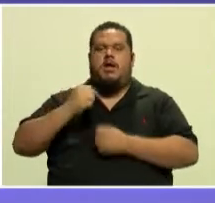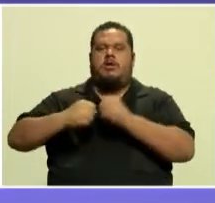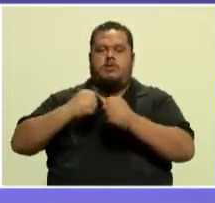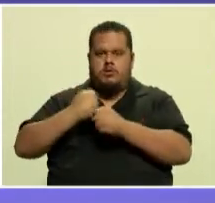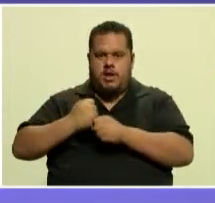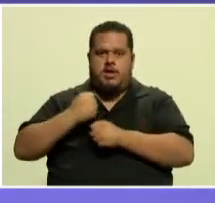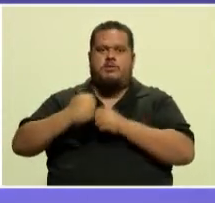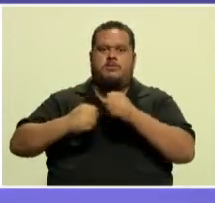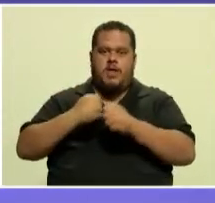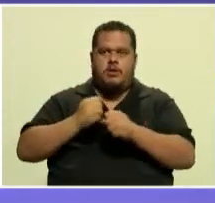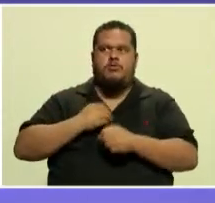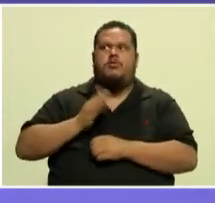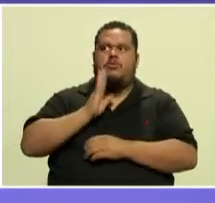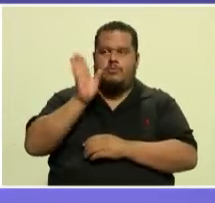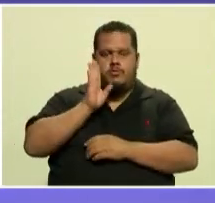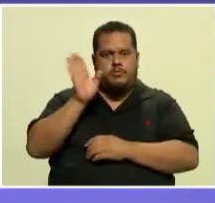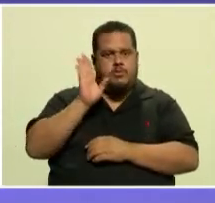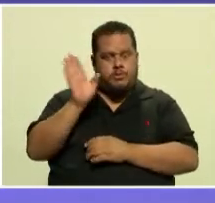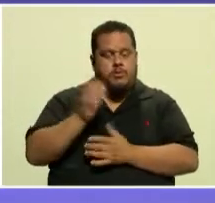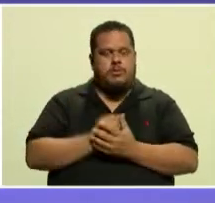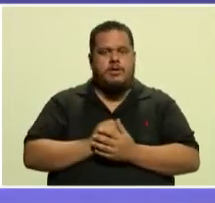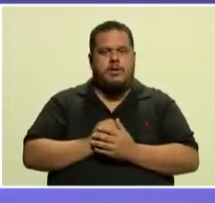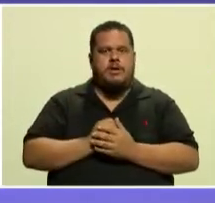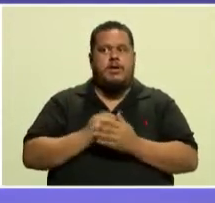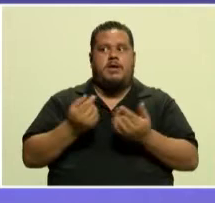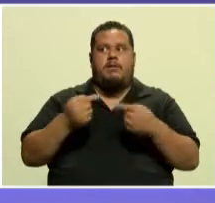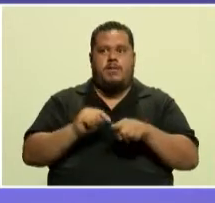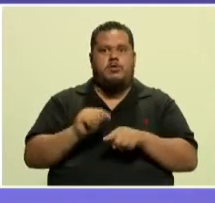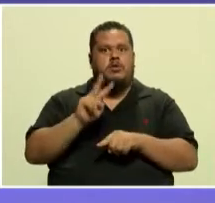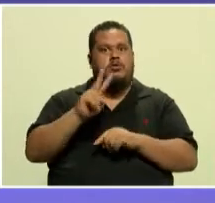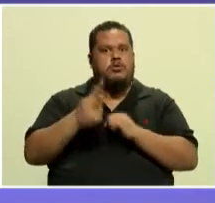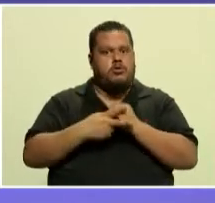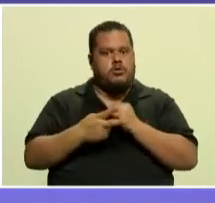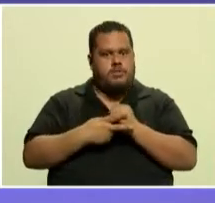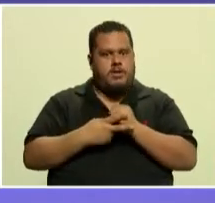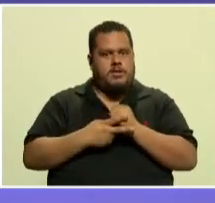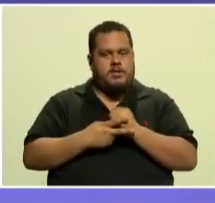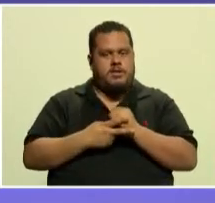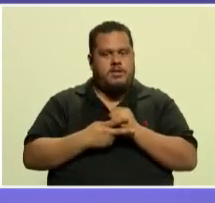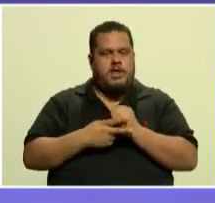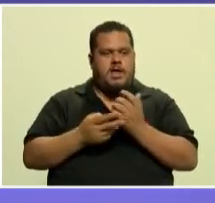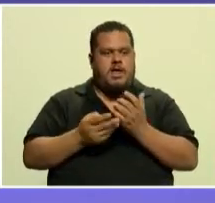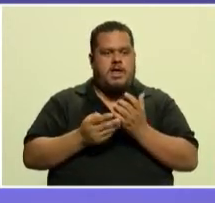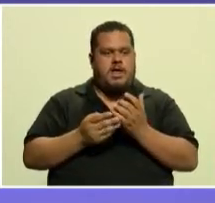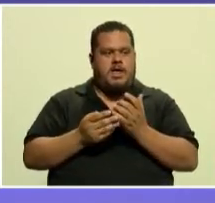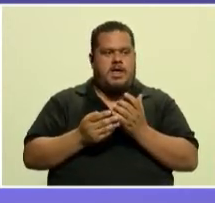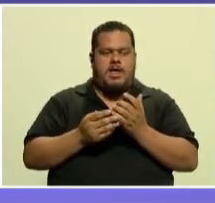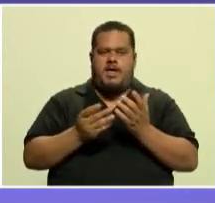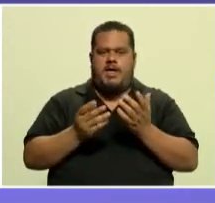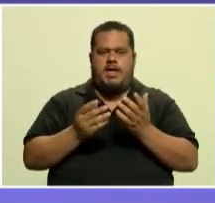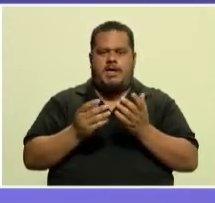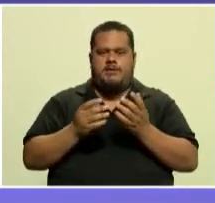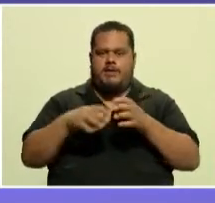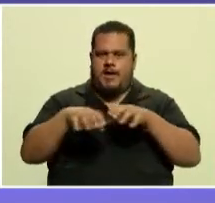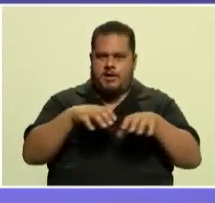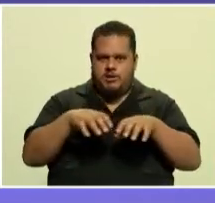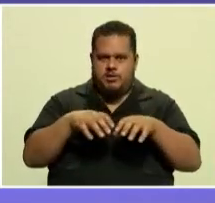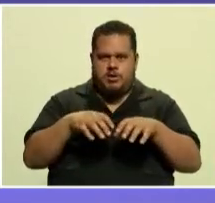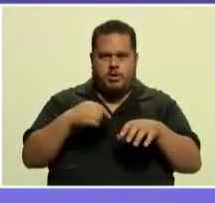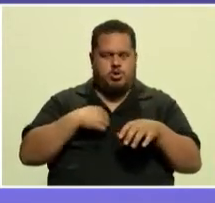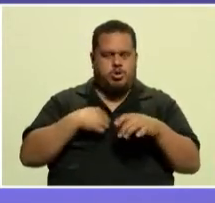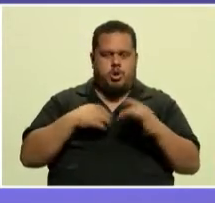abuelo. Y me sucedió 2 veces en eventos totalmente desconectados con mi familia, en